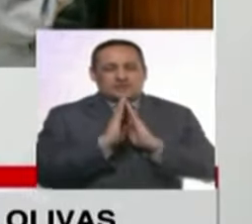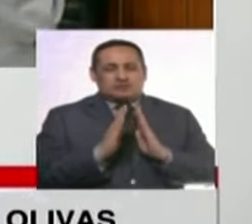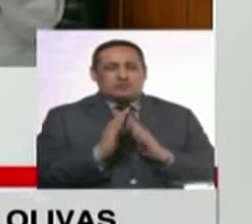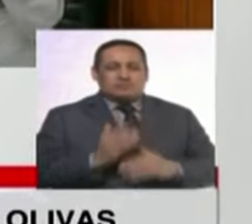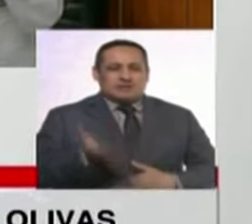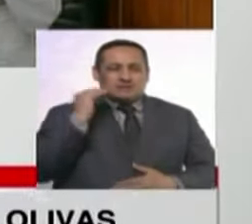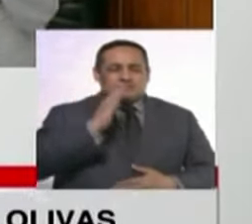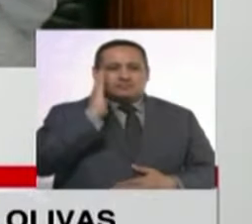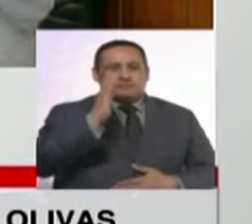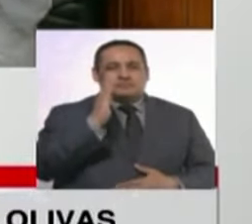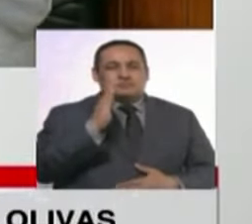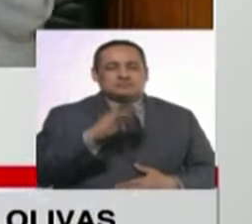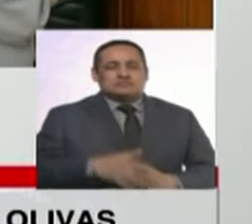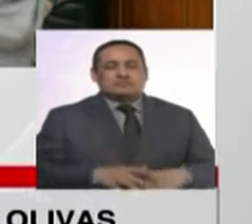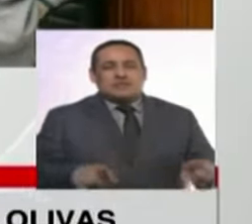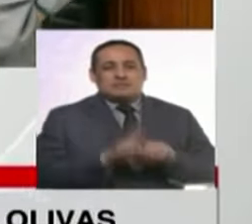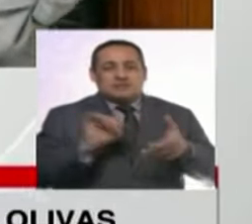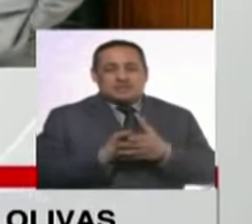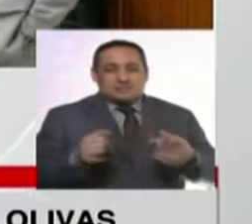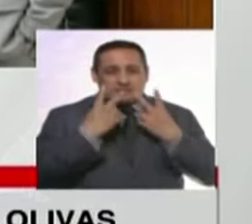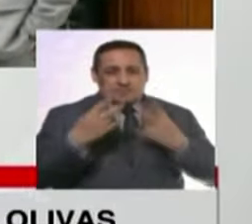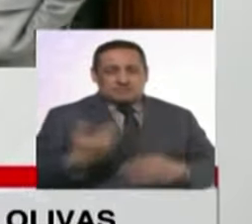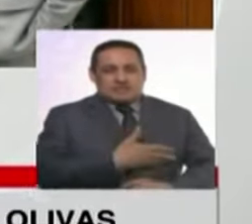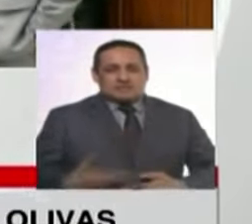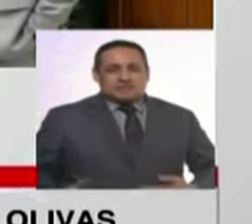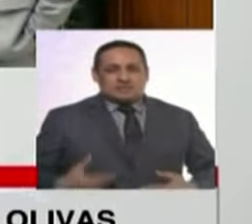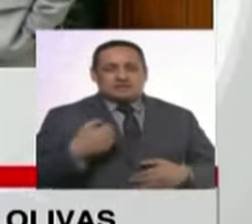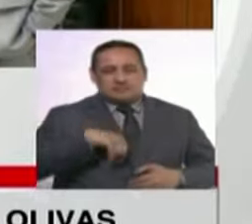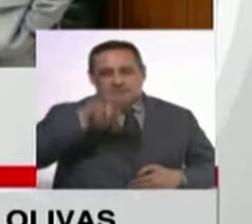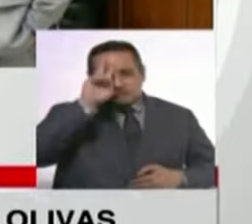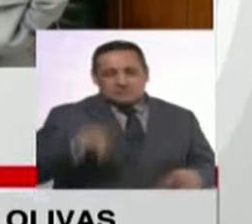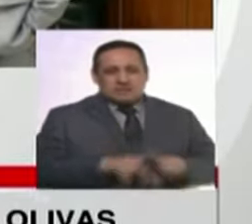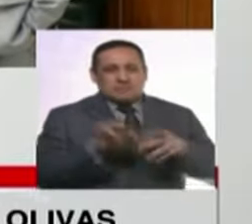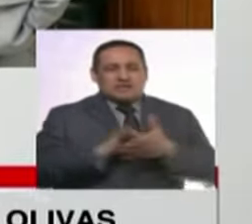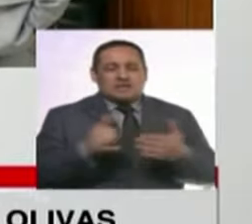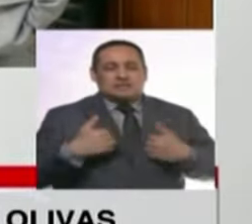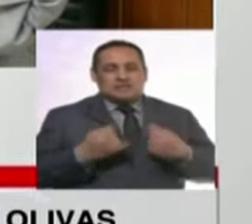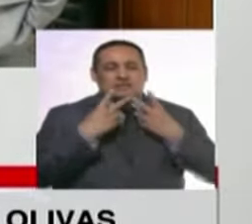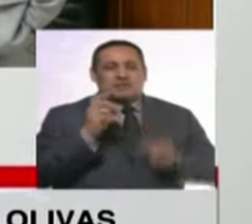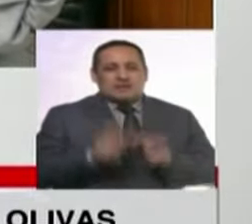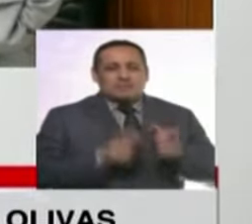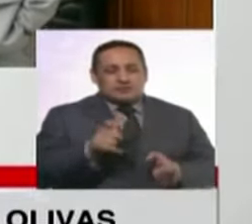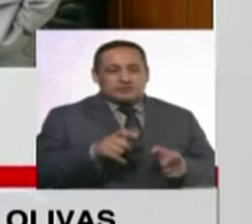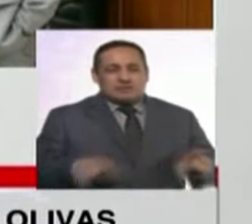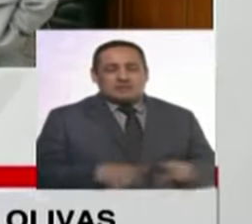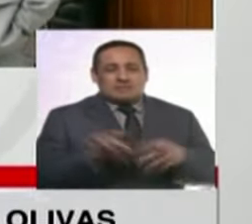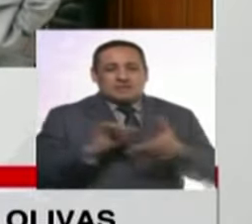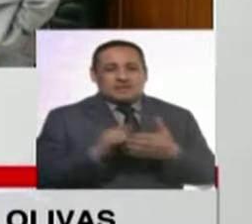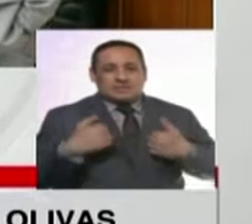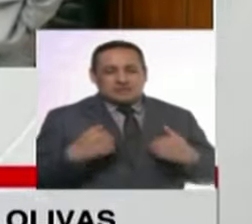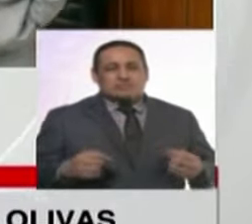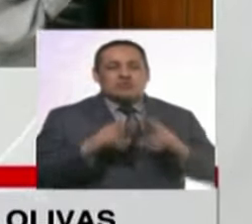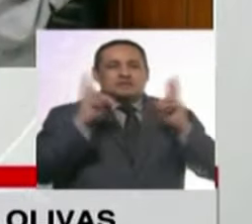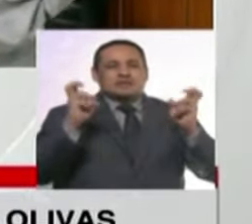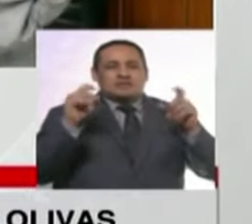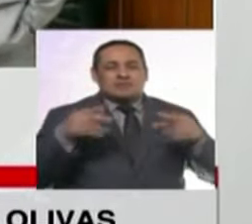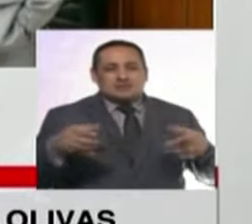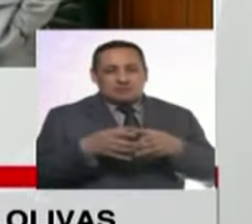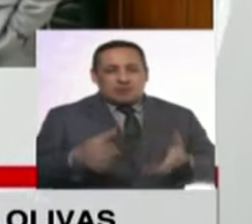dictadura pero cuando el presidente de la república que ha sido electo por el pueblo y por la causa